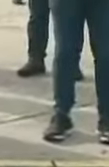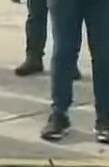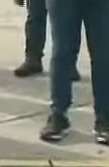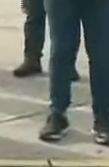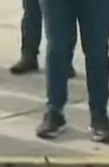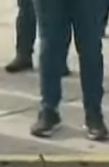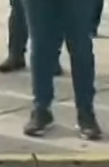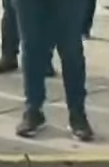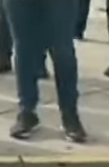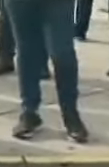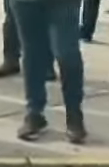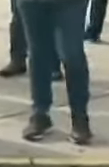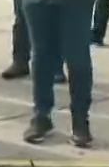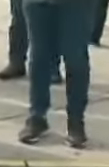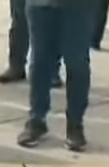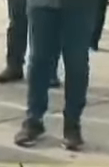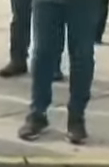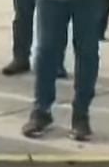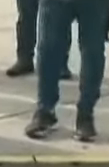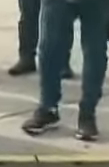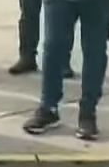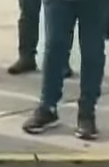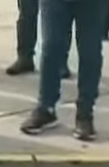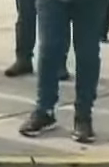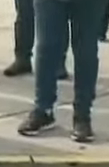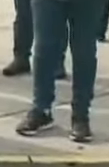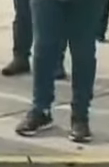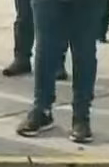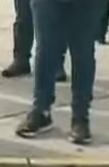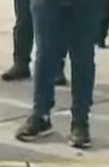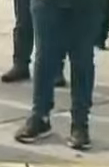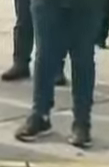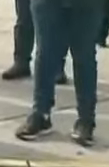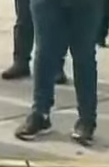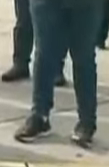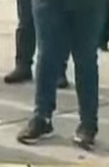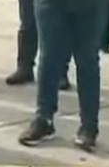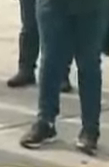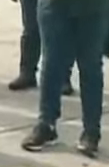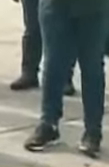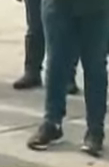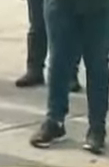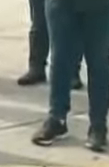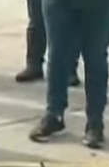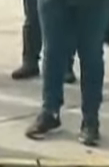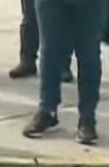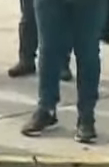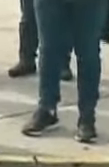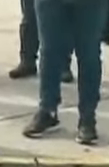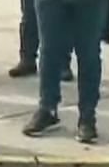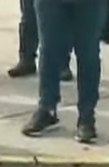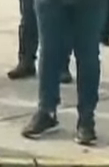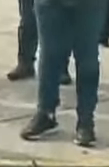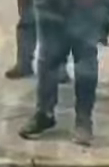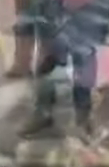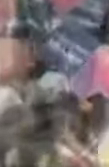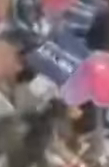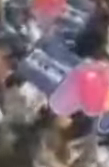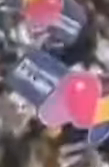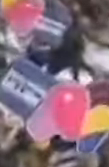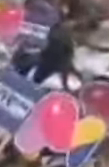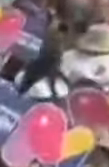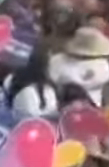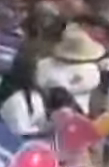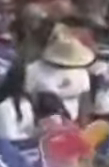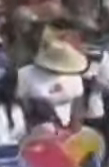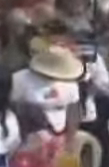Anzoátegui, Oriente. El calor de Oriente está en la calle. La esperanza está en la